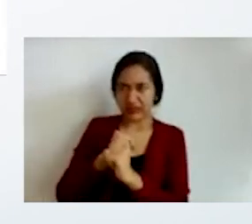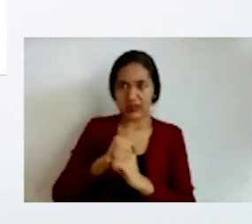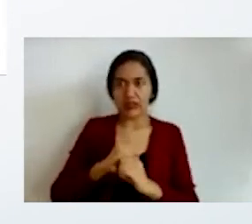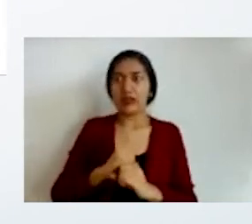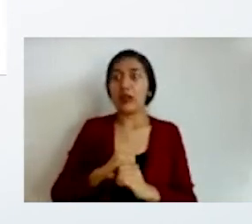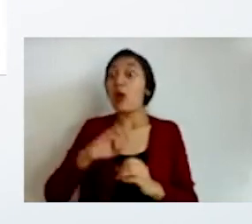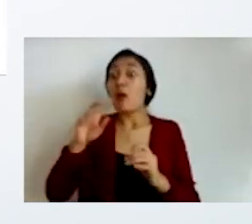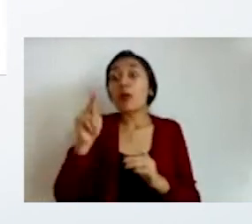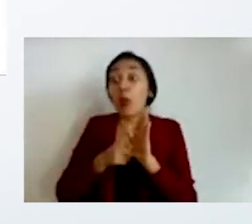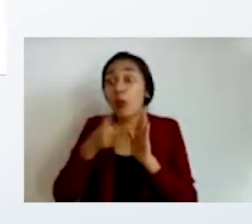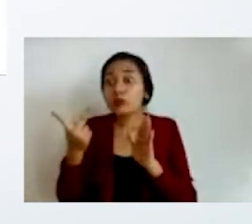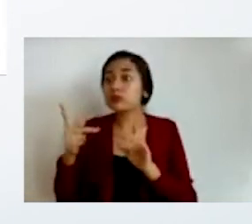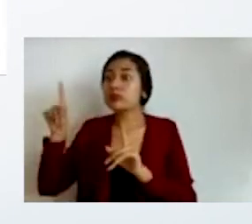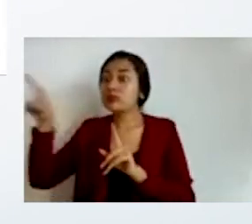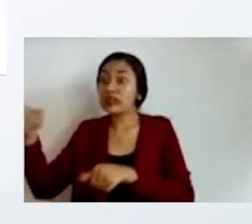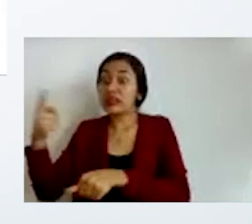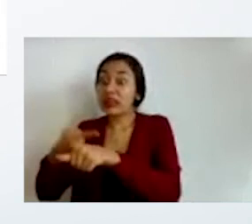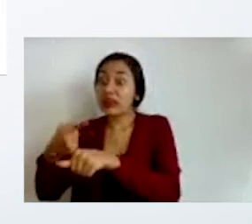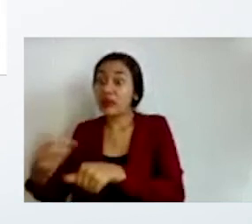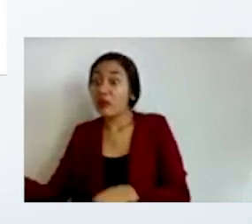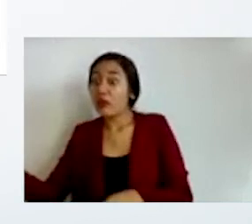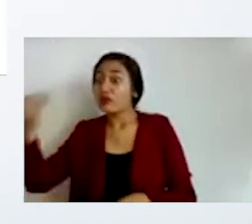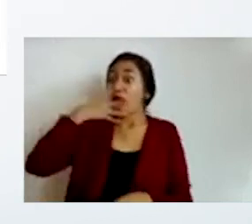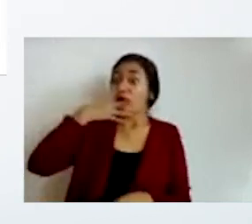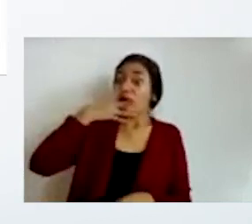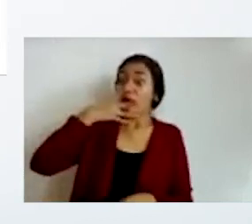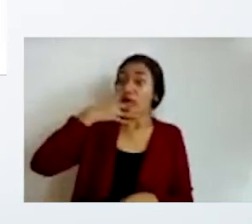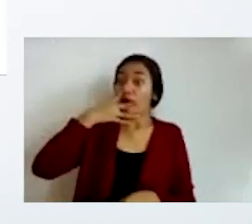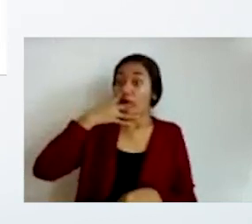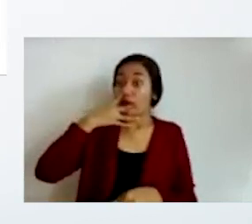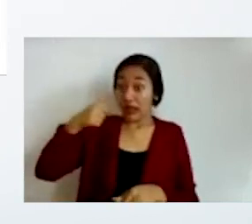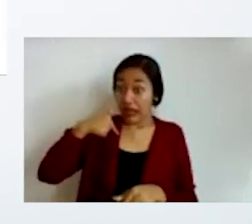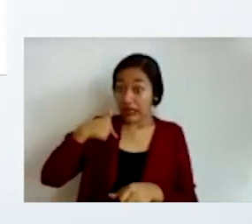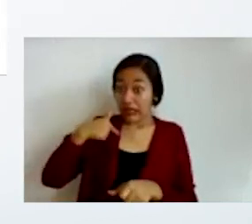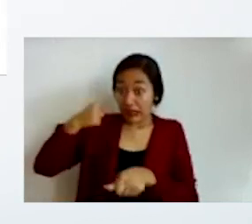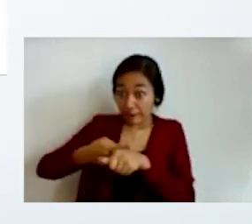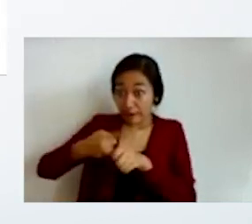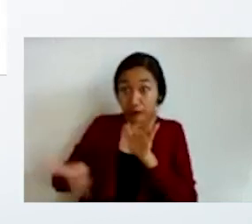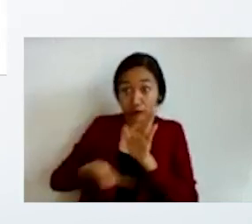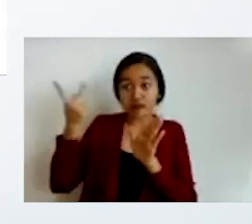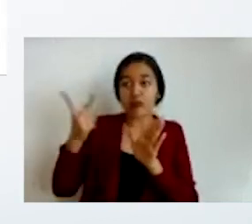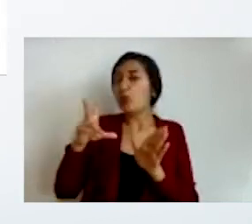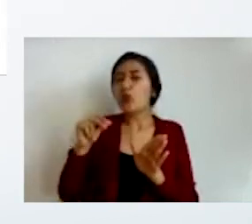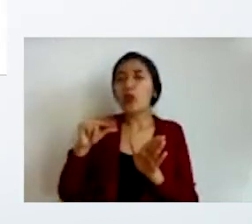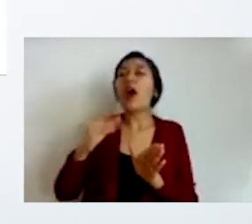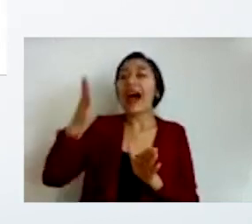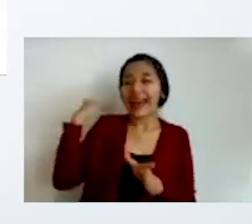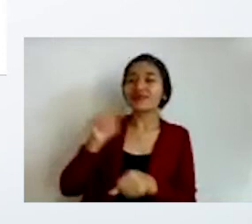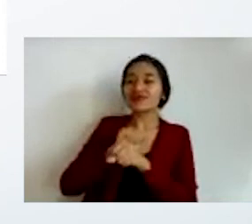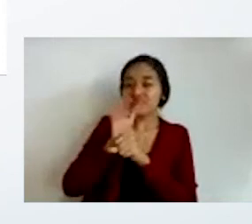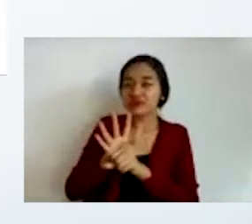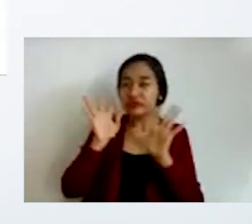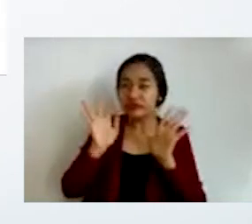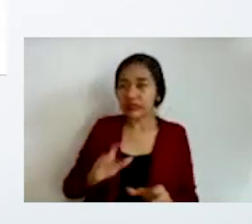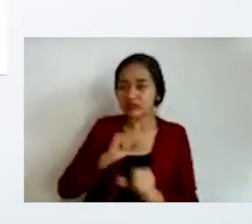infectar. Y como ya no lo va a infectar, no se la va a pasar a nadie, y entonces se rompe este círculo de